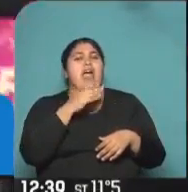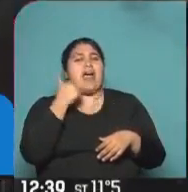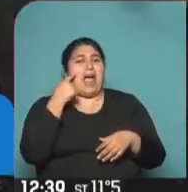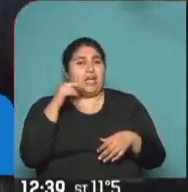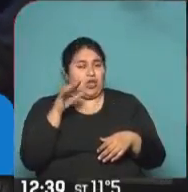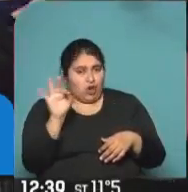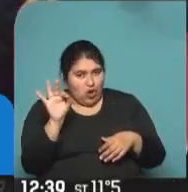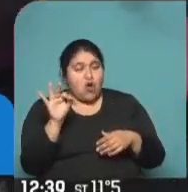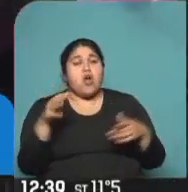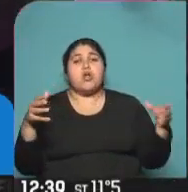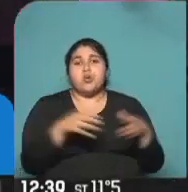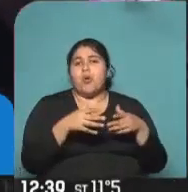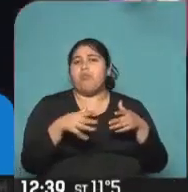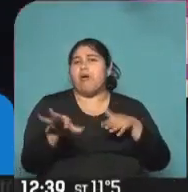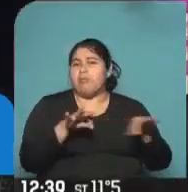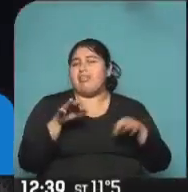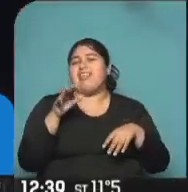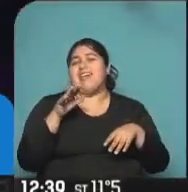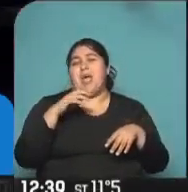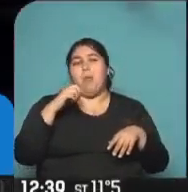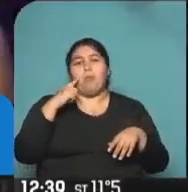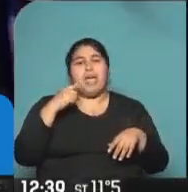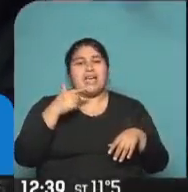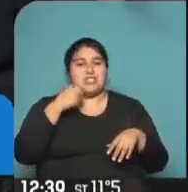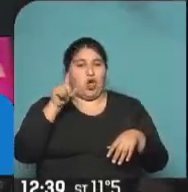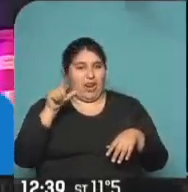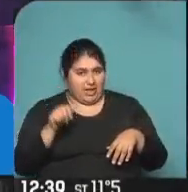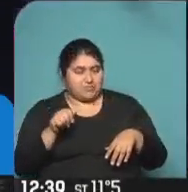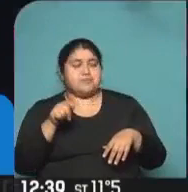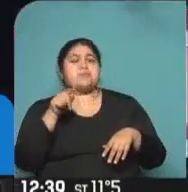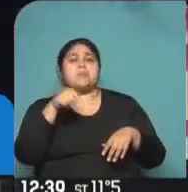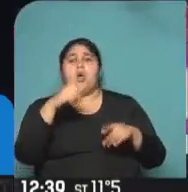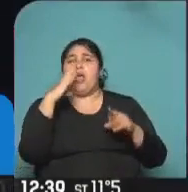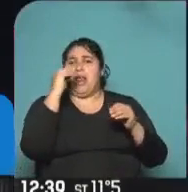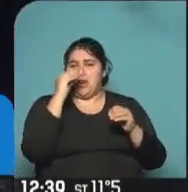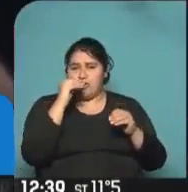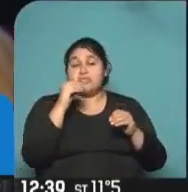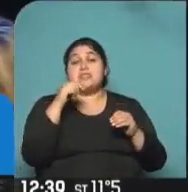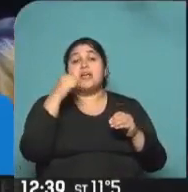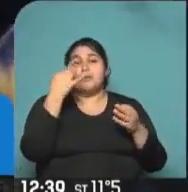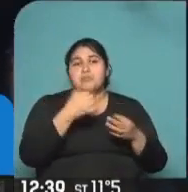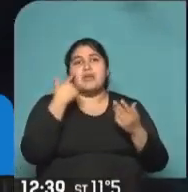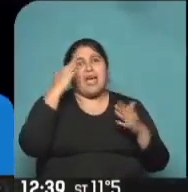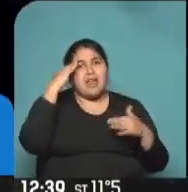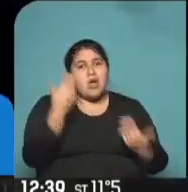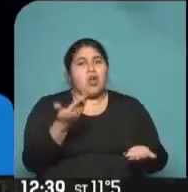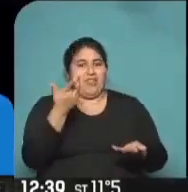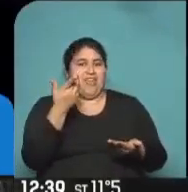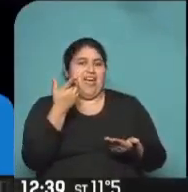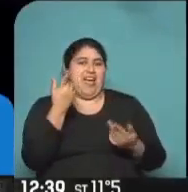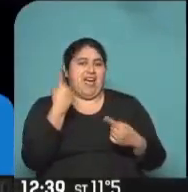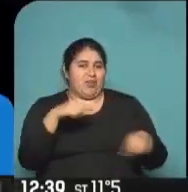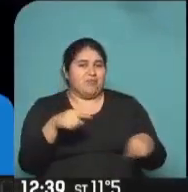jazz liderada por Pipi Piazzolla, el nieto de Astor, en una noche en el que precisamente Astor Piazzolla será el homenajeado. Van a